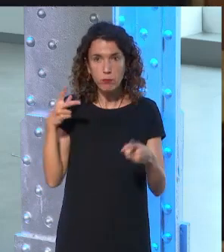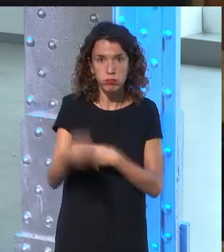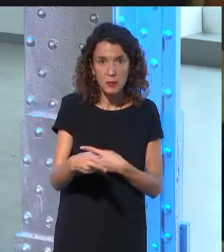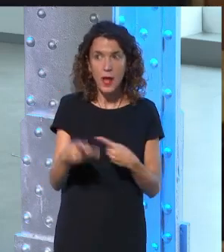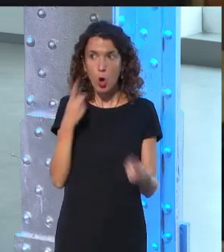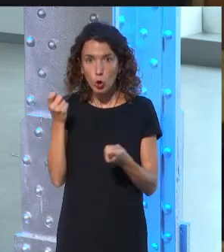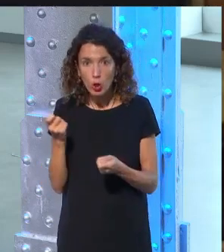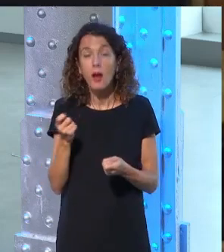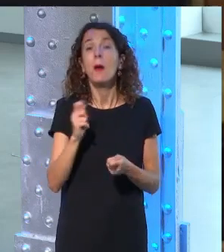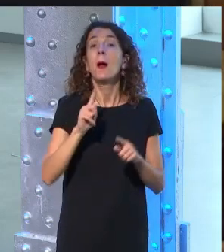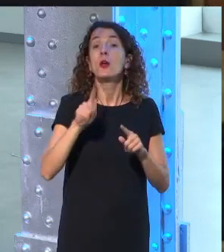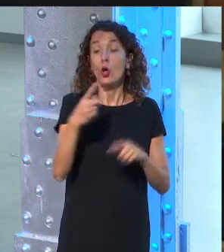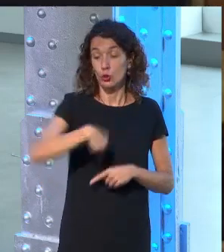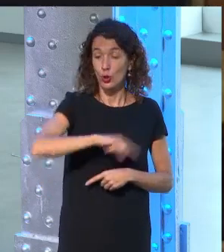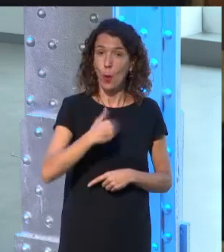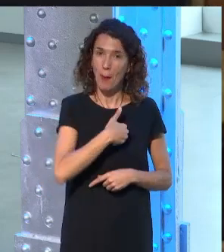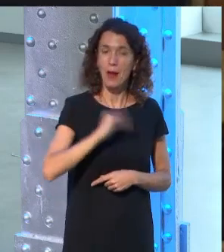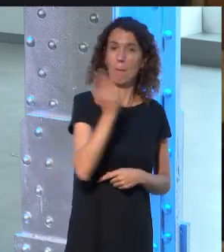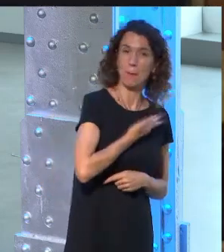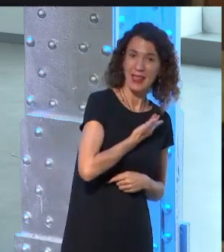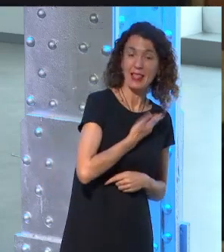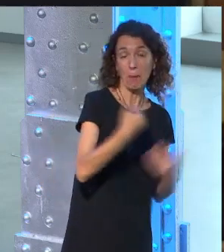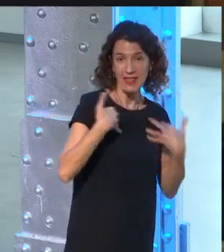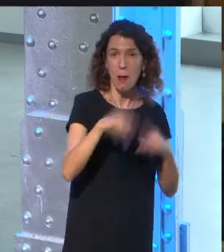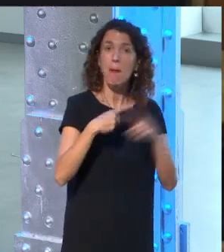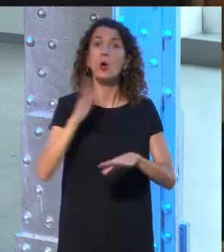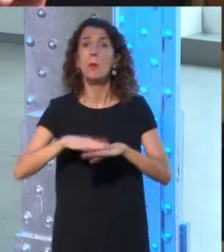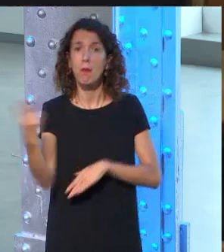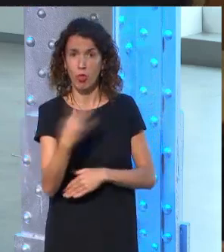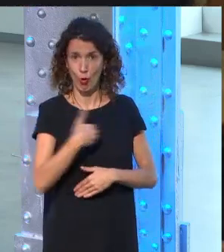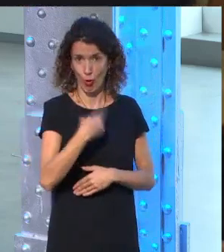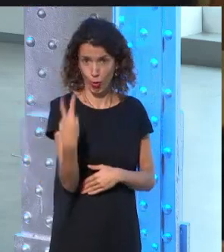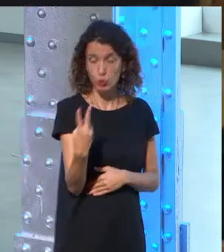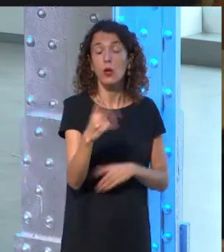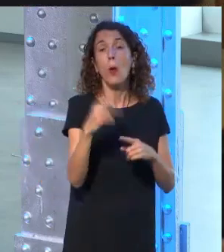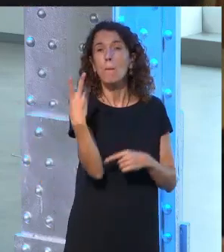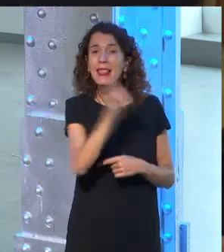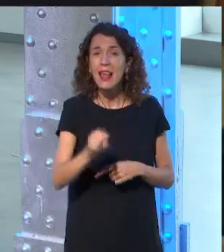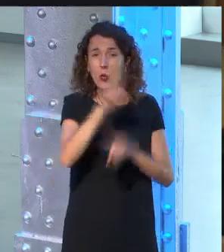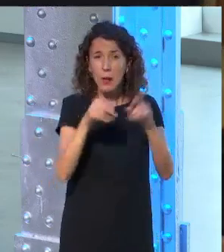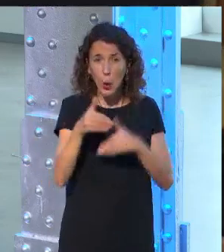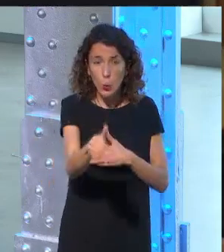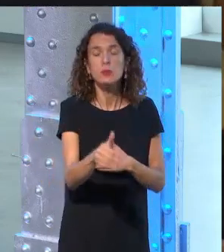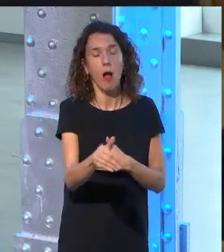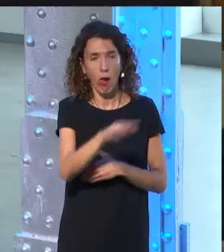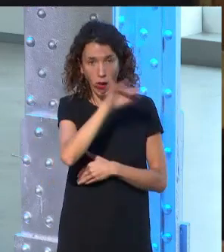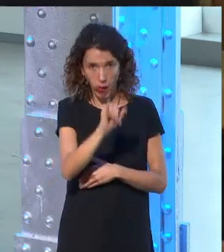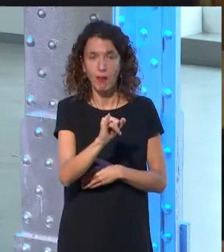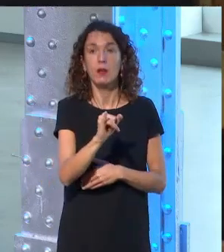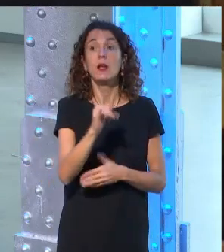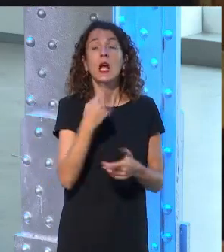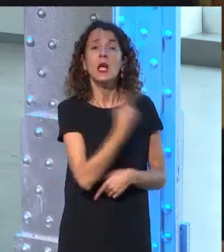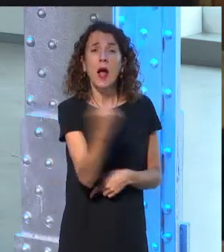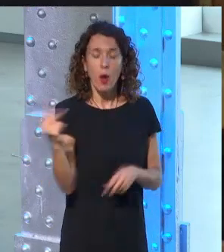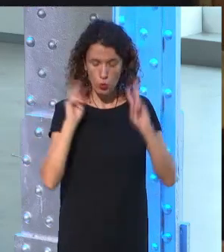ser las víctimas y los culpables. Y hay una pregunta que dentro de 2 años o de 20 años es una pregunta muy incómoda que tendremos. Y es, cada